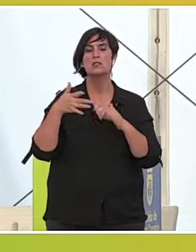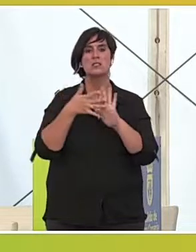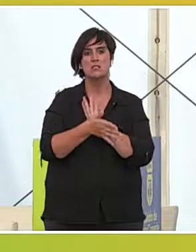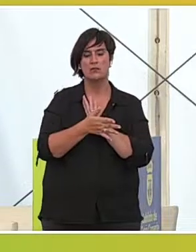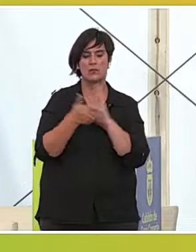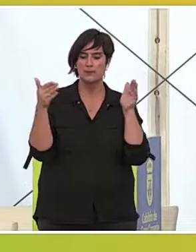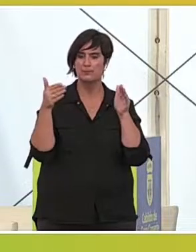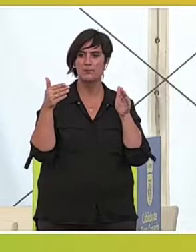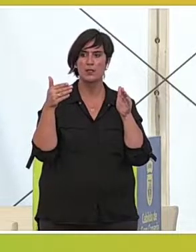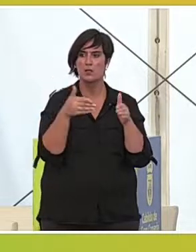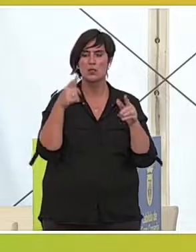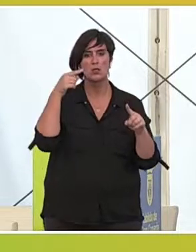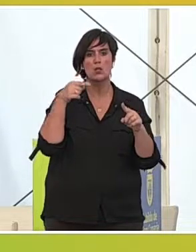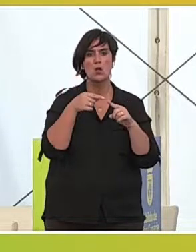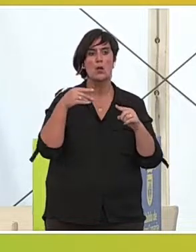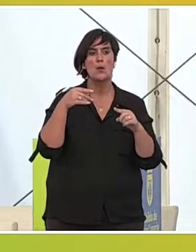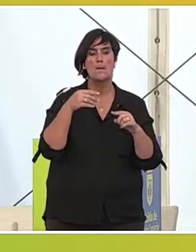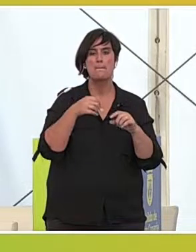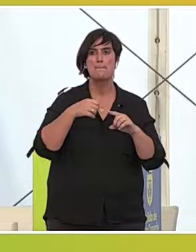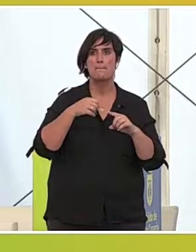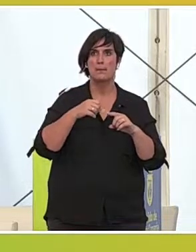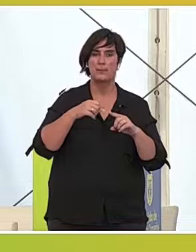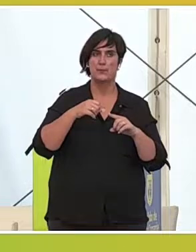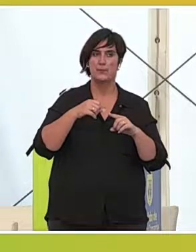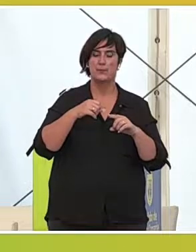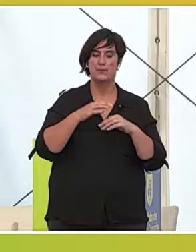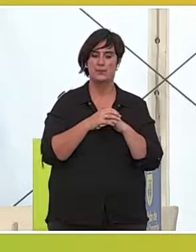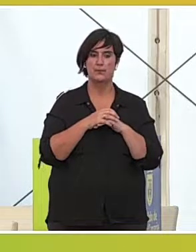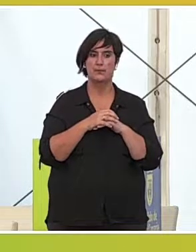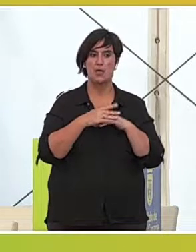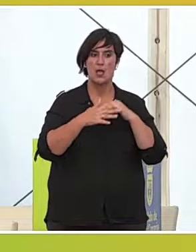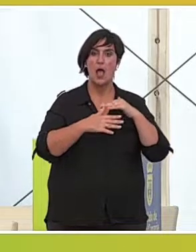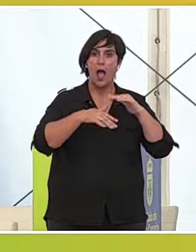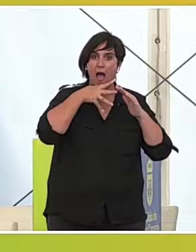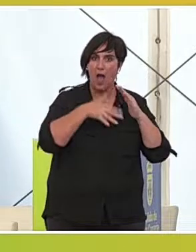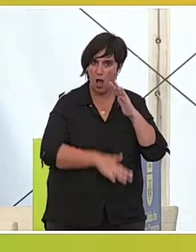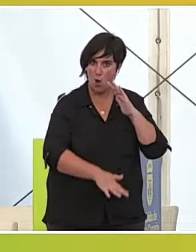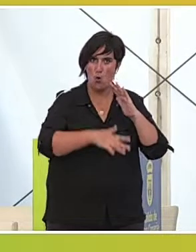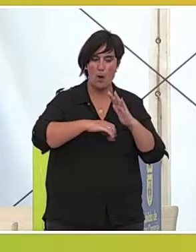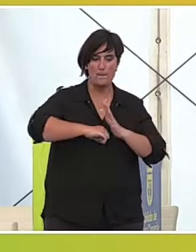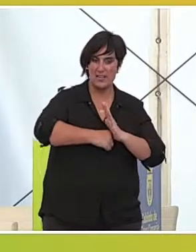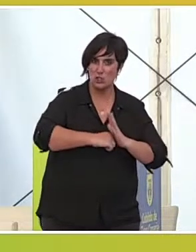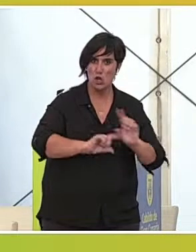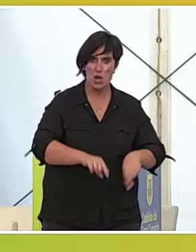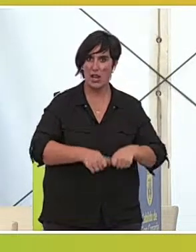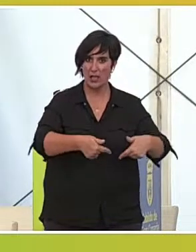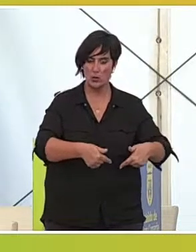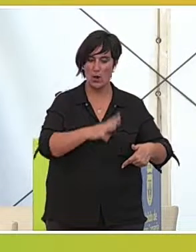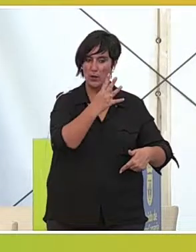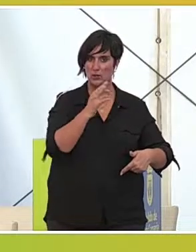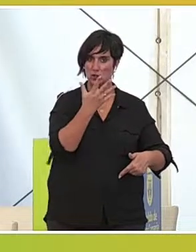en utilizar la presión natural del agua en profundidad, 400-450